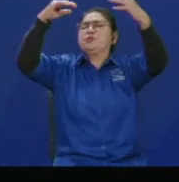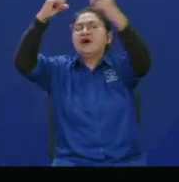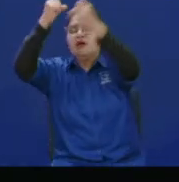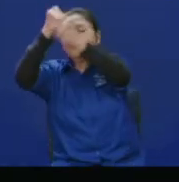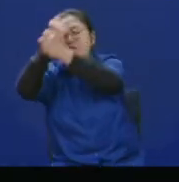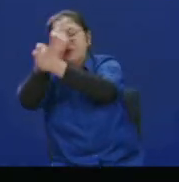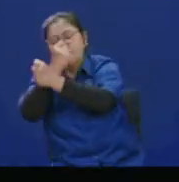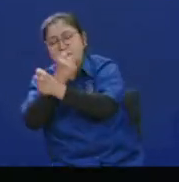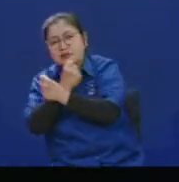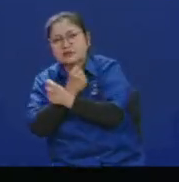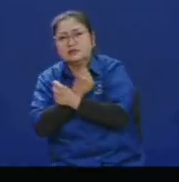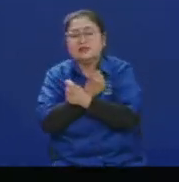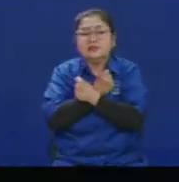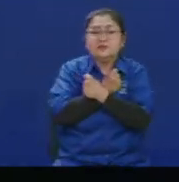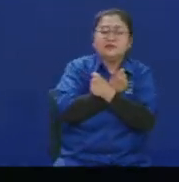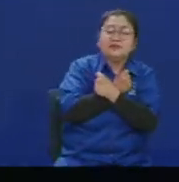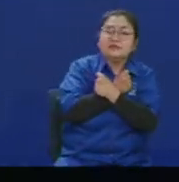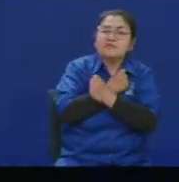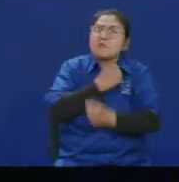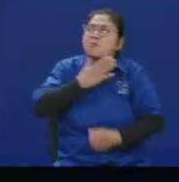amor por mí.